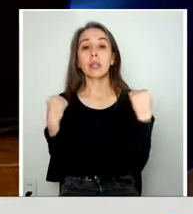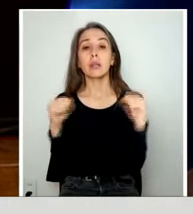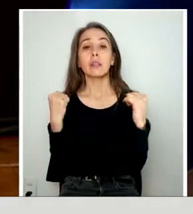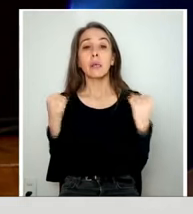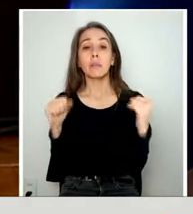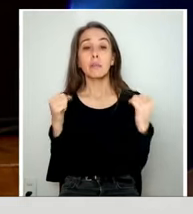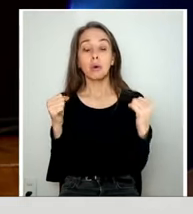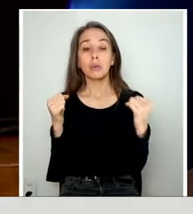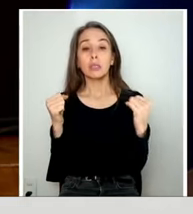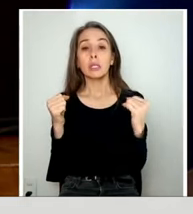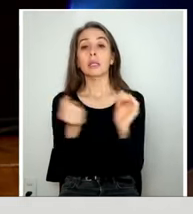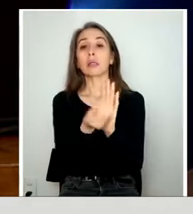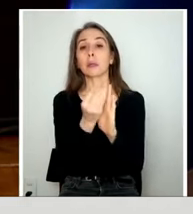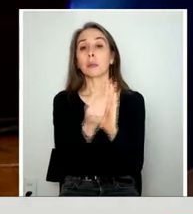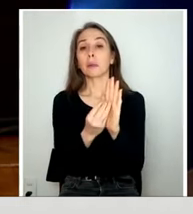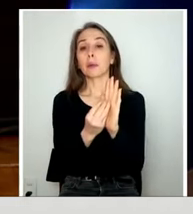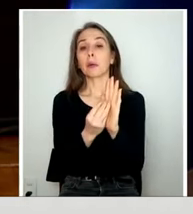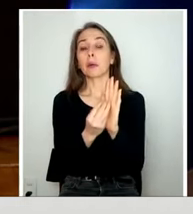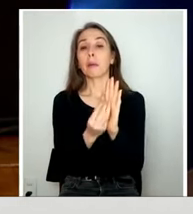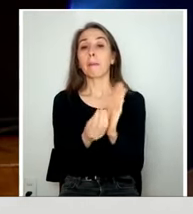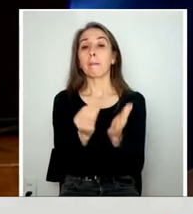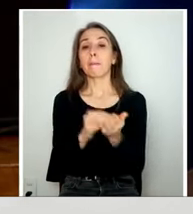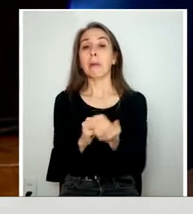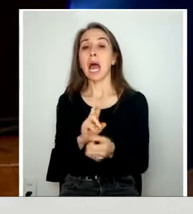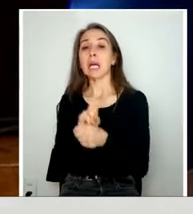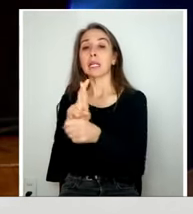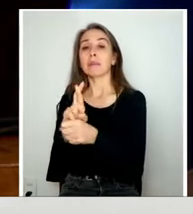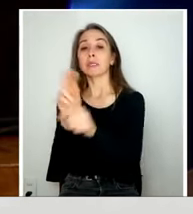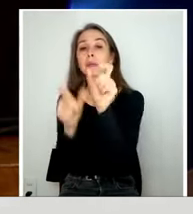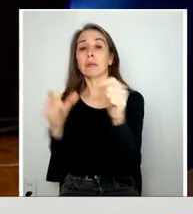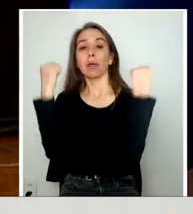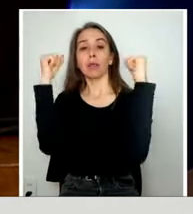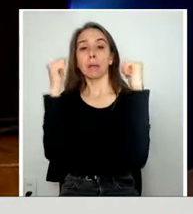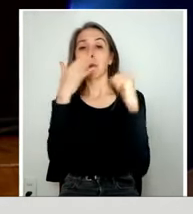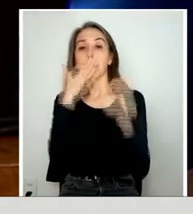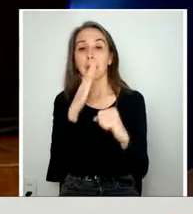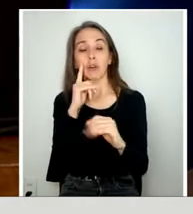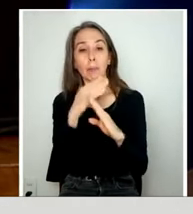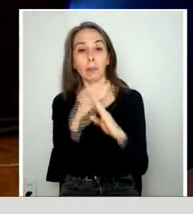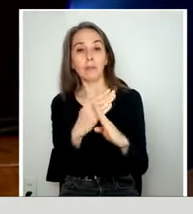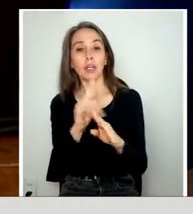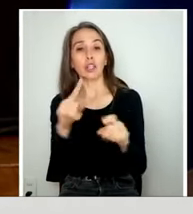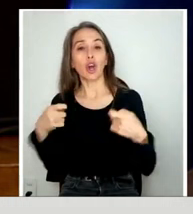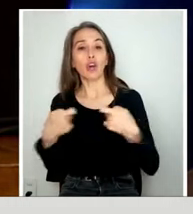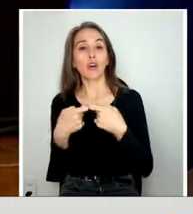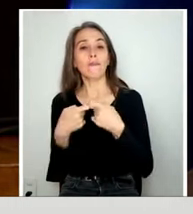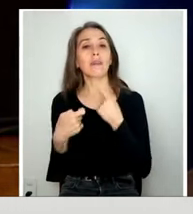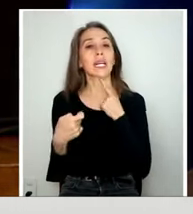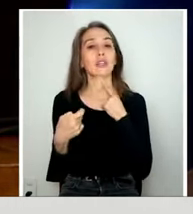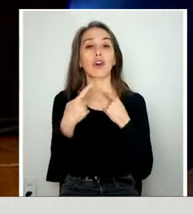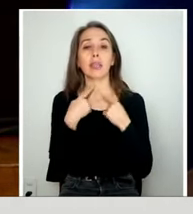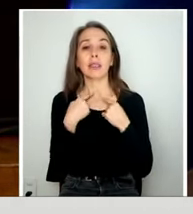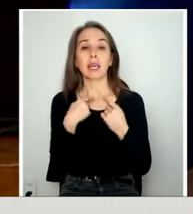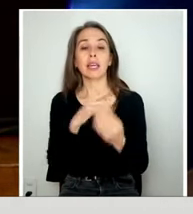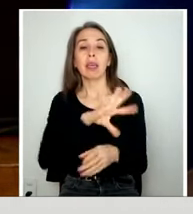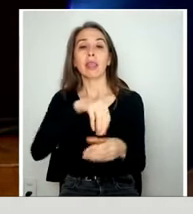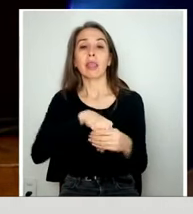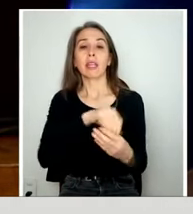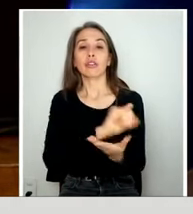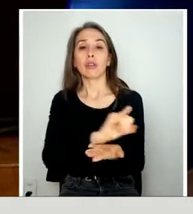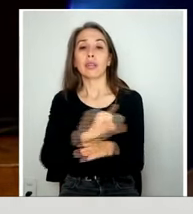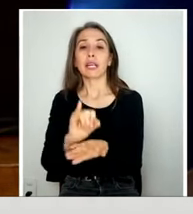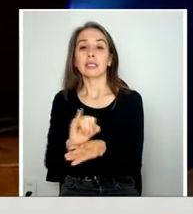mejorar la representatividad de los deportistas y precaver conflictos de interés en los órganos internos de la